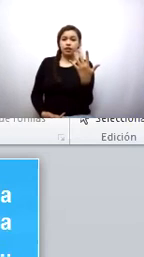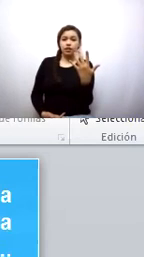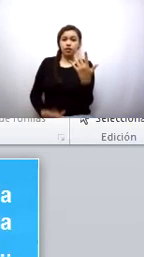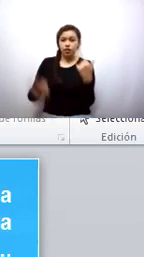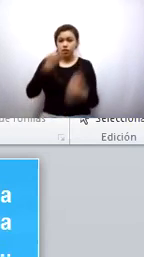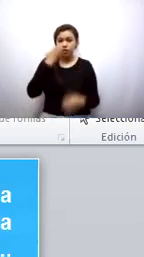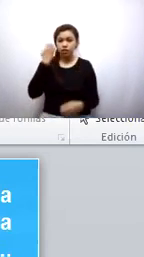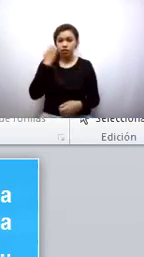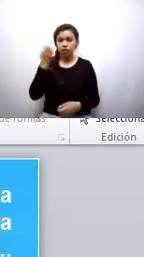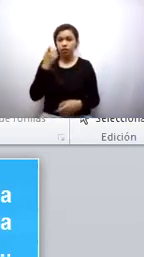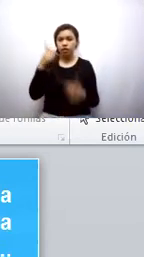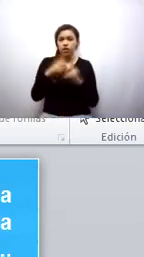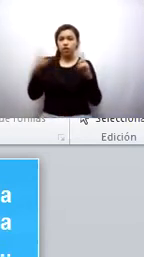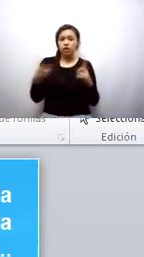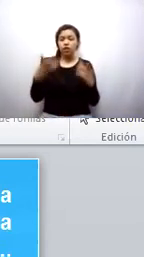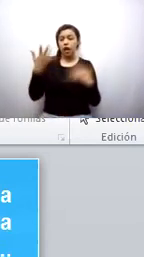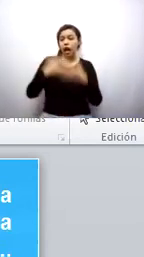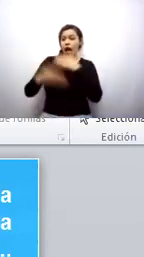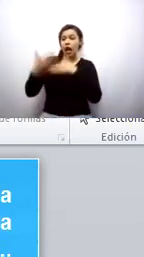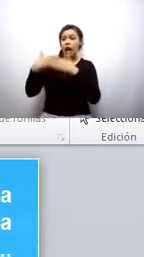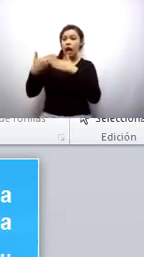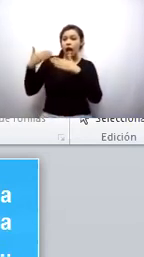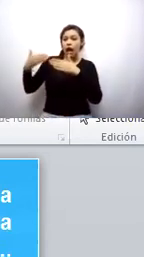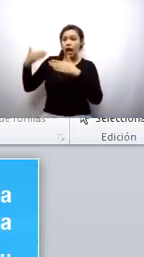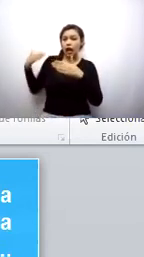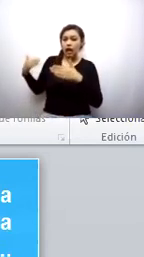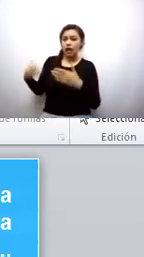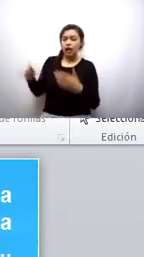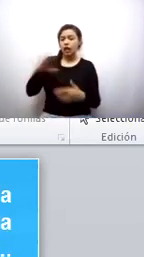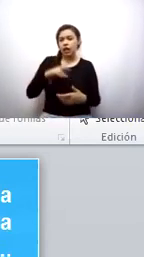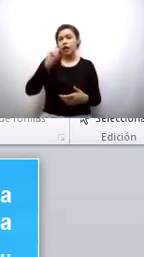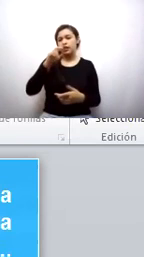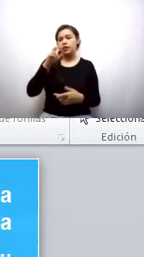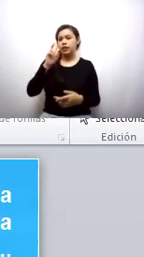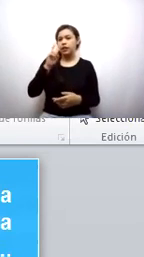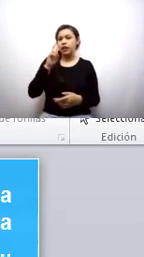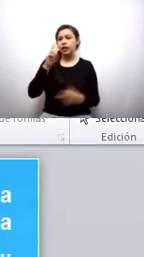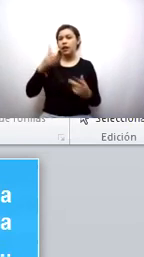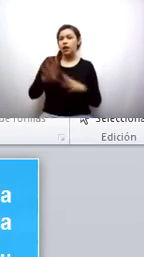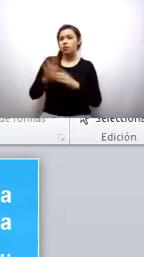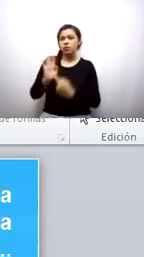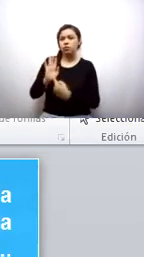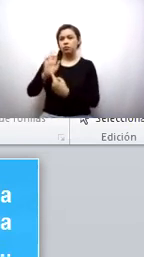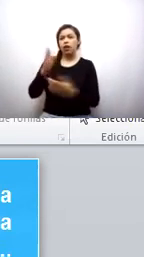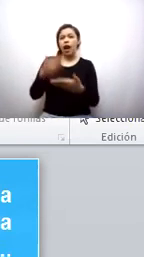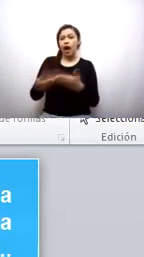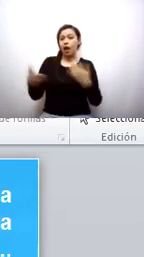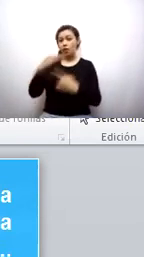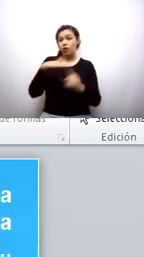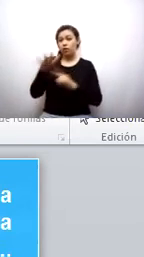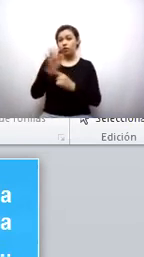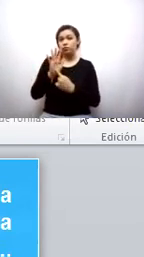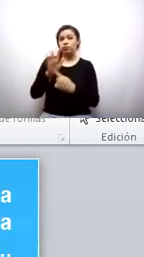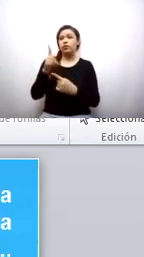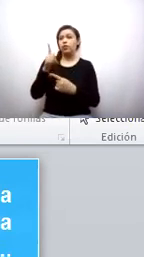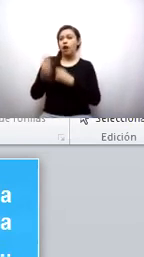distancia que se tenía años antes de la pandemia se ven reflejados justamente en nuestro contexto, en nuestro año ya